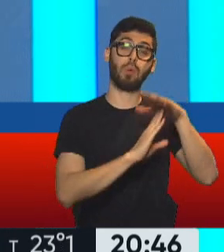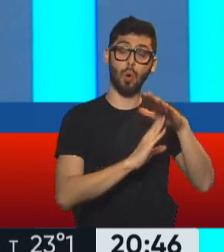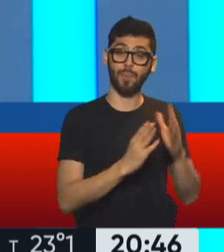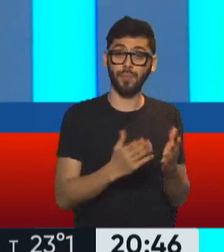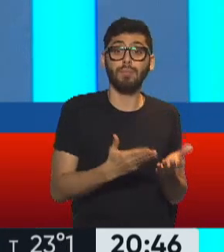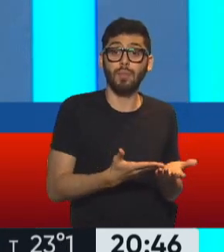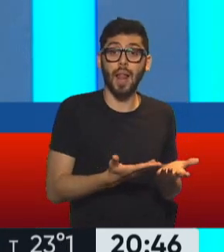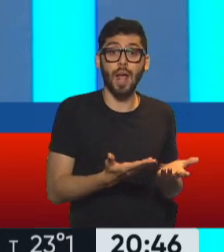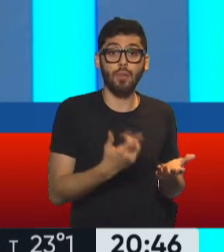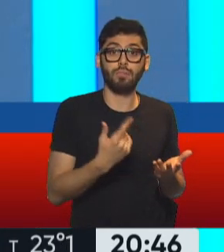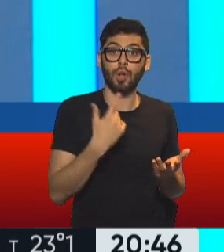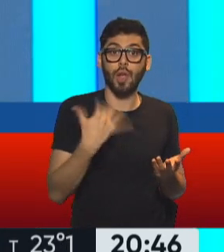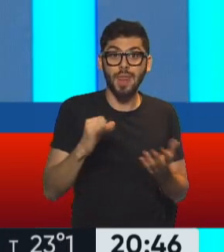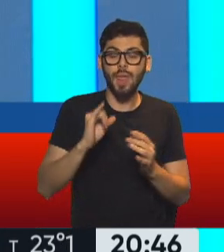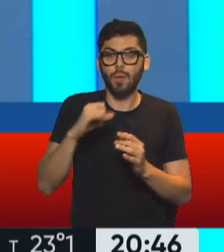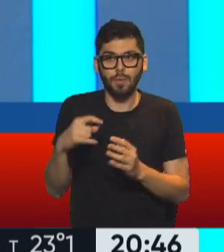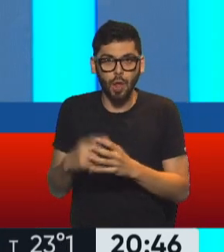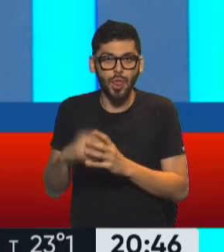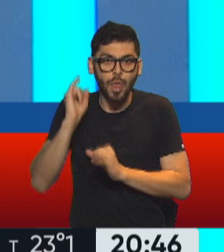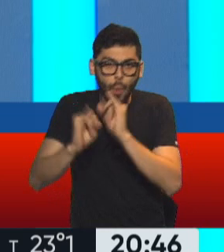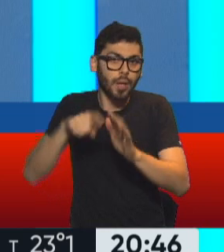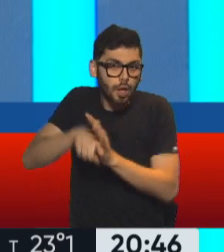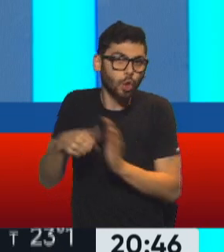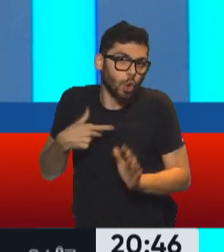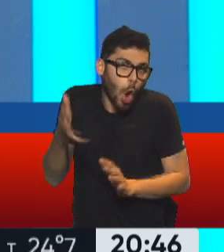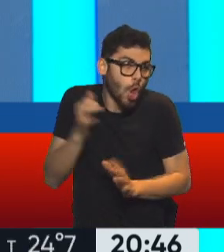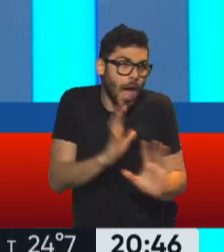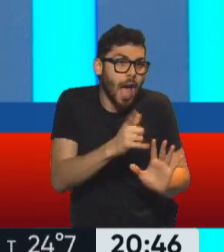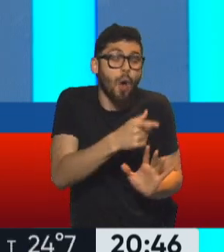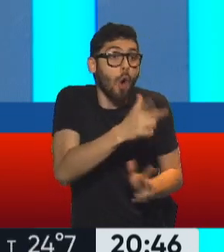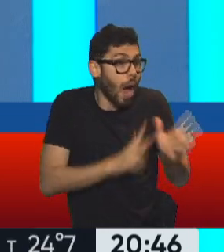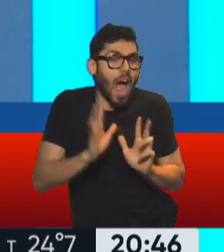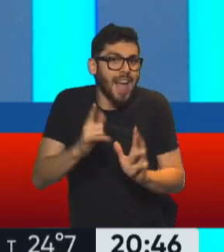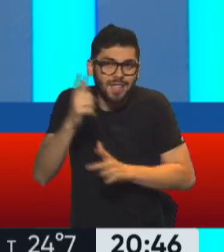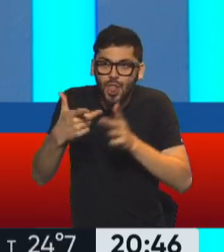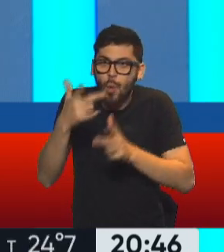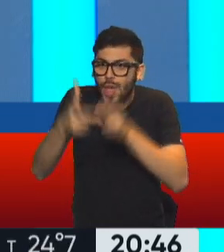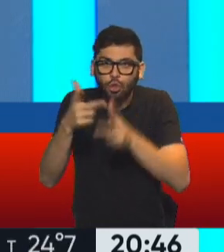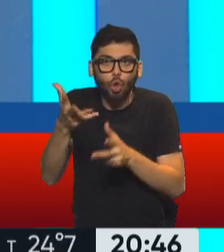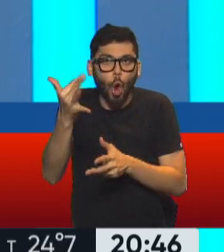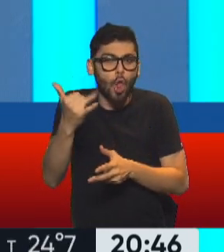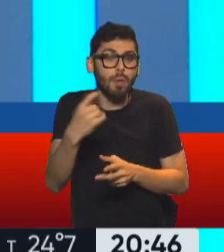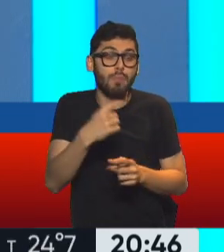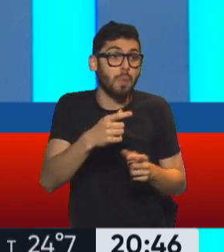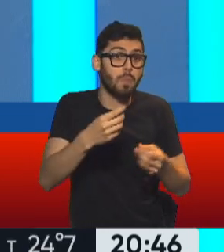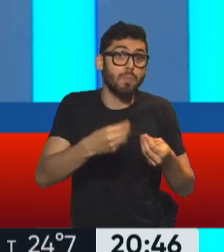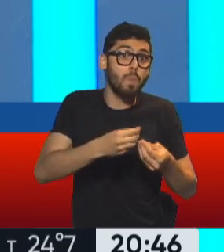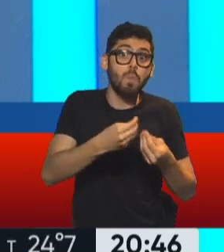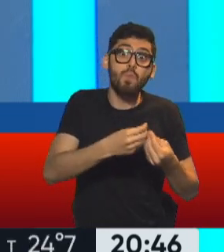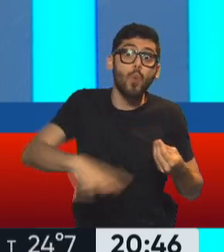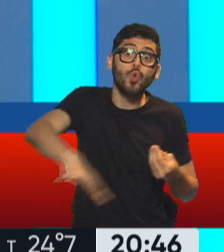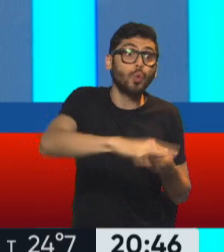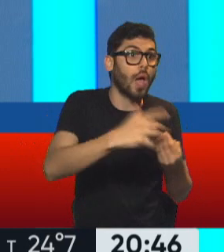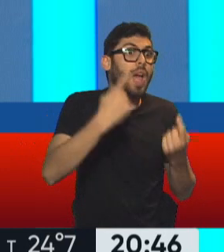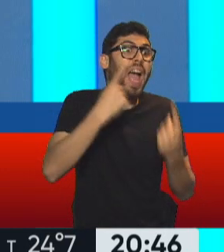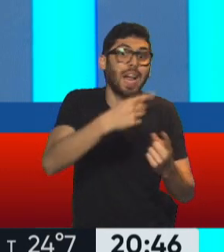explicás, de la tendrías que deuda. explicarlo mucho más y todos los días. Porque es evidente que mucha gente le cree al PRO las barbaridades que dice el PRO sobre